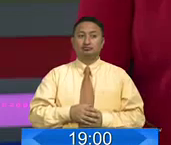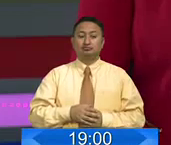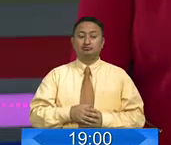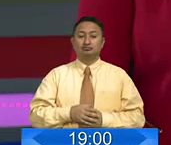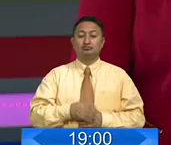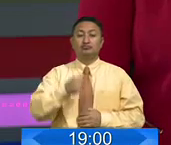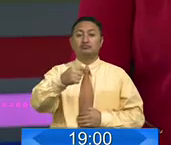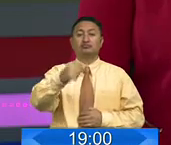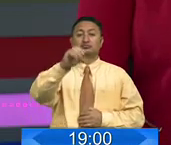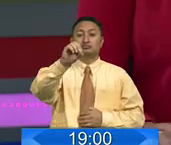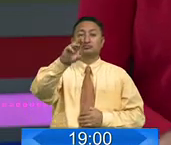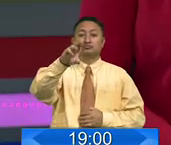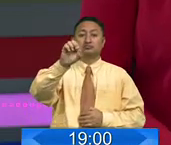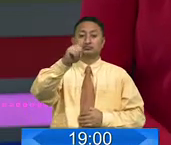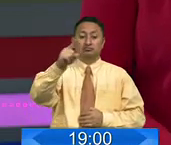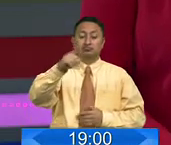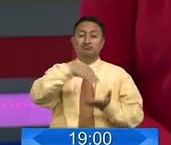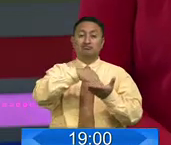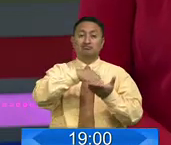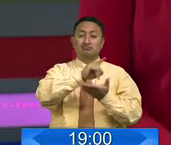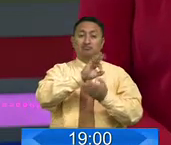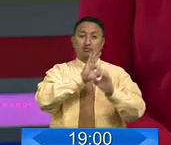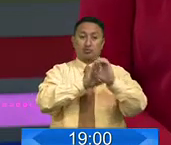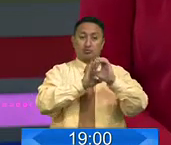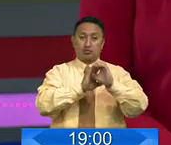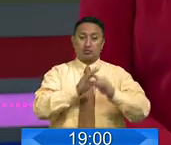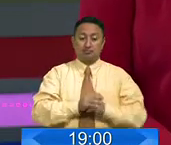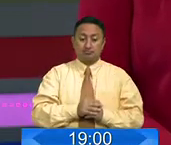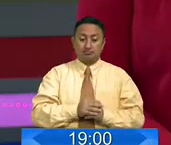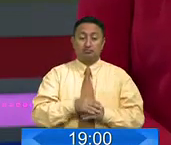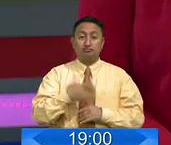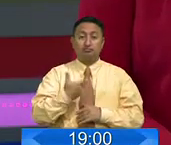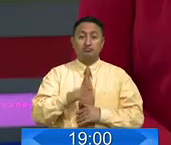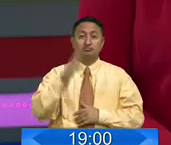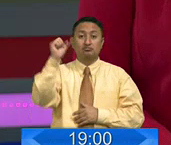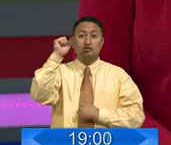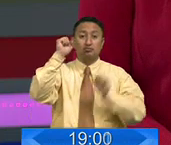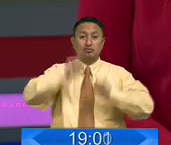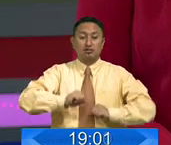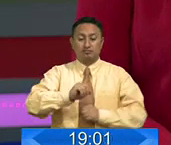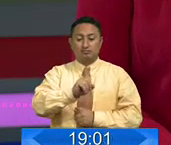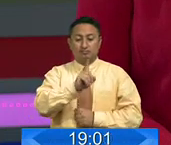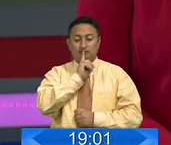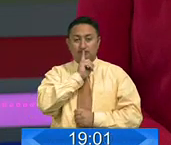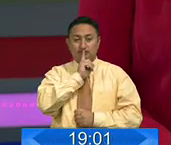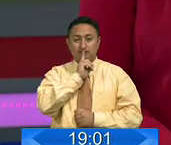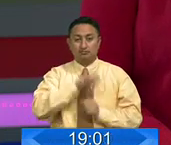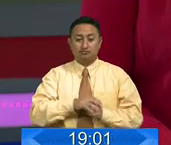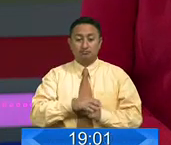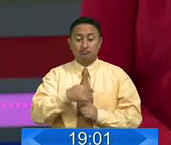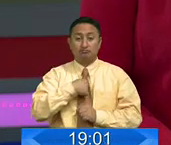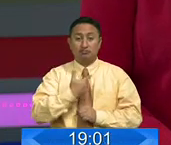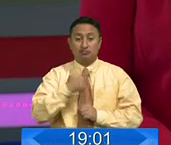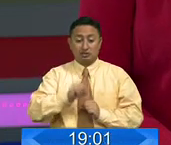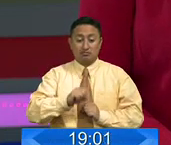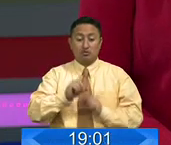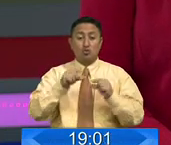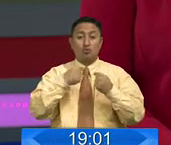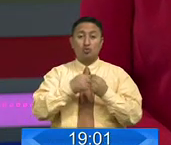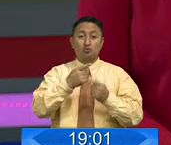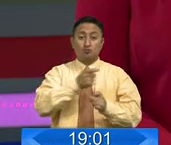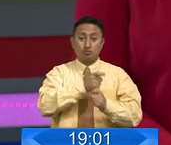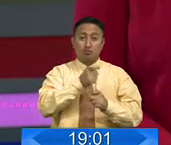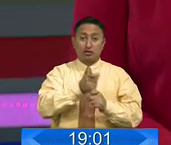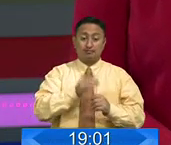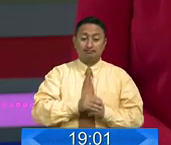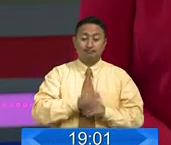Walter Gómez, miembro del Consejo de Participación Ciudadana y Control Social, se acogió al derecho al silencio y se calificó como perseguido político. Lo hizo